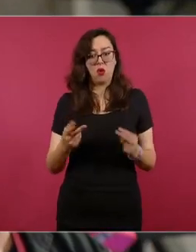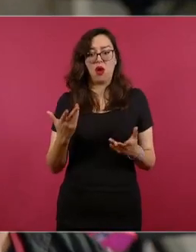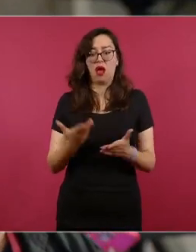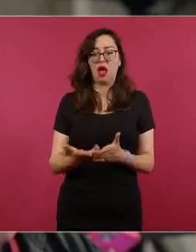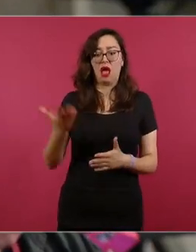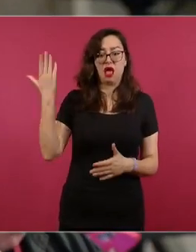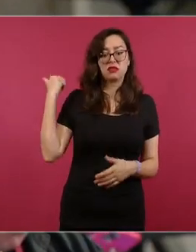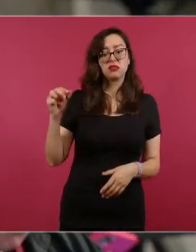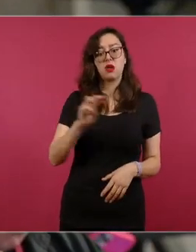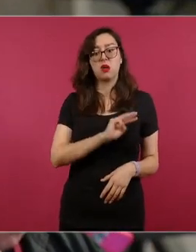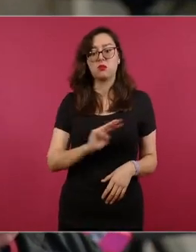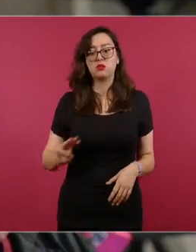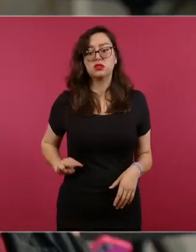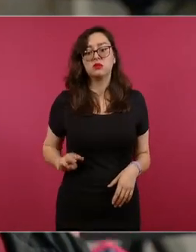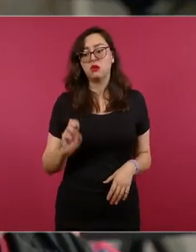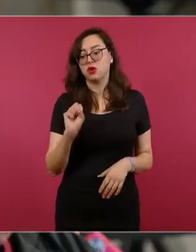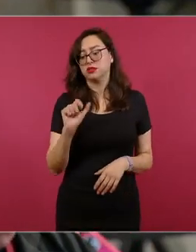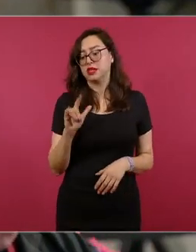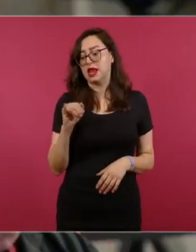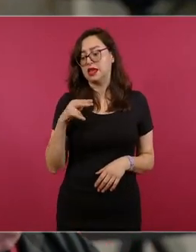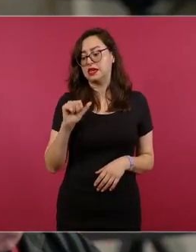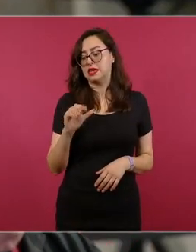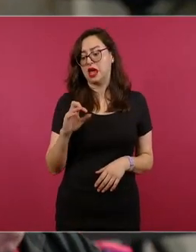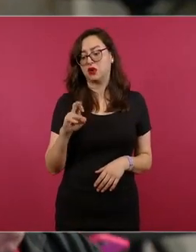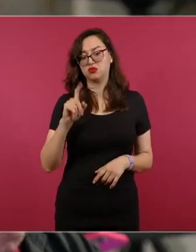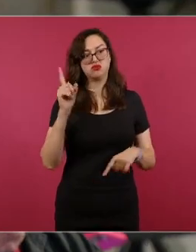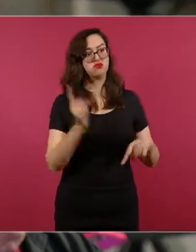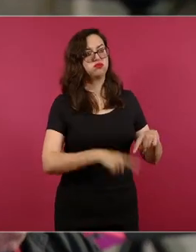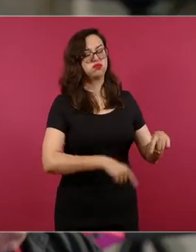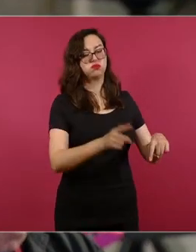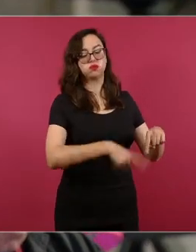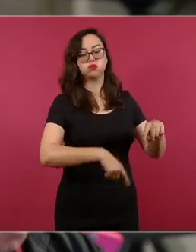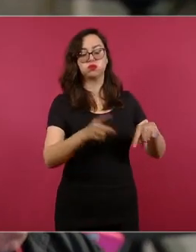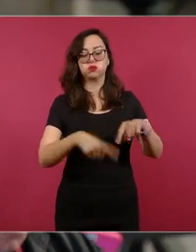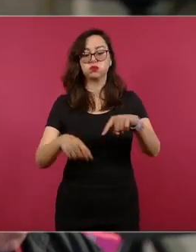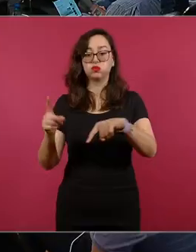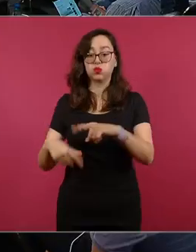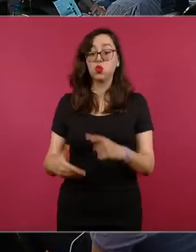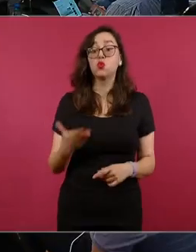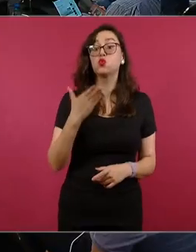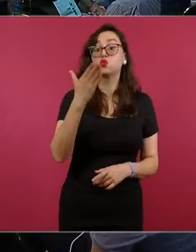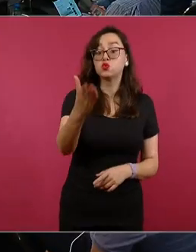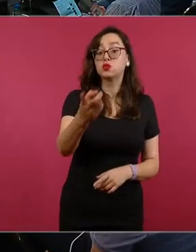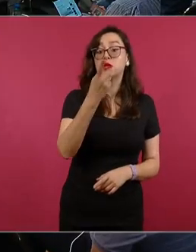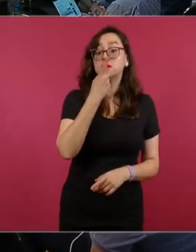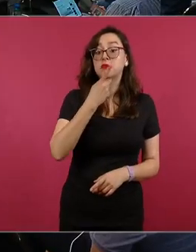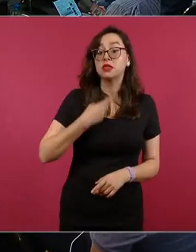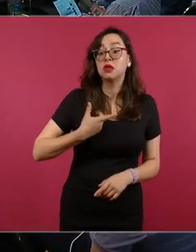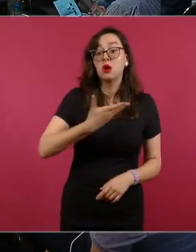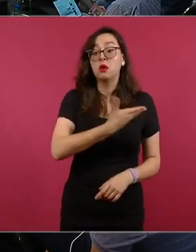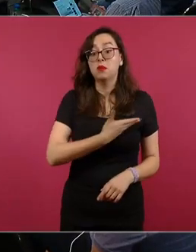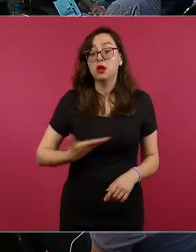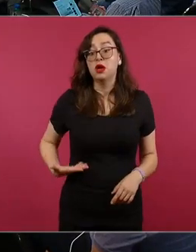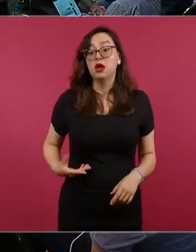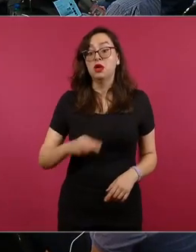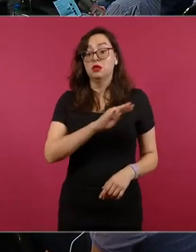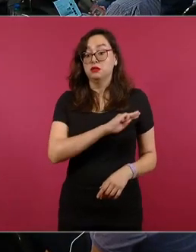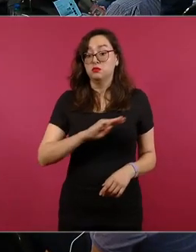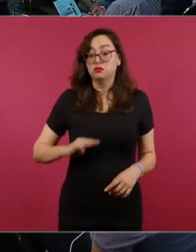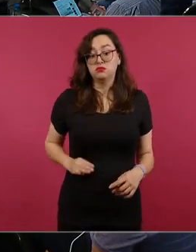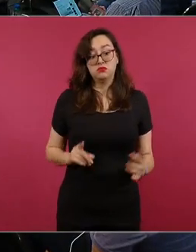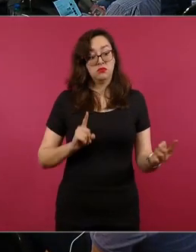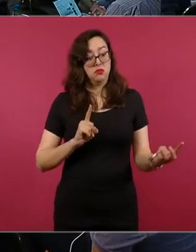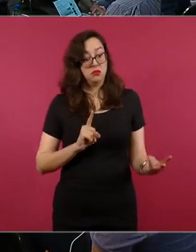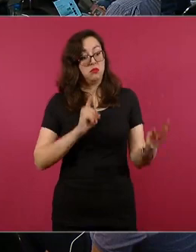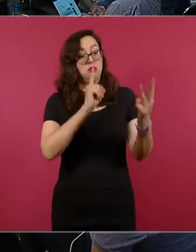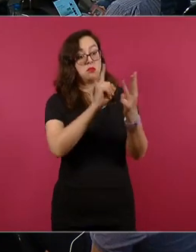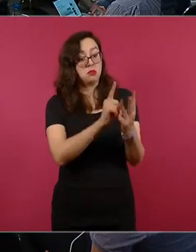por el municipio de Salina Cruz. En su momento usted mencionó que el presidente municipal atendería y escucharía a estas señoras, asegurando